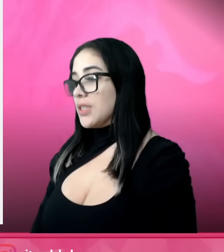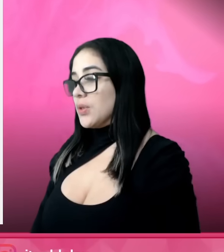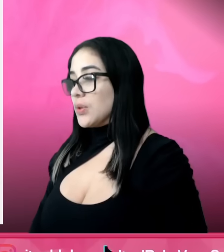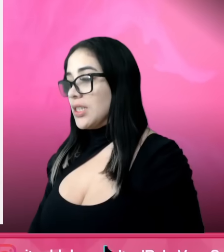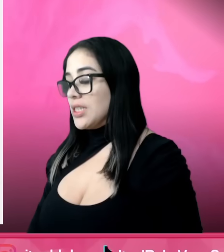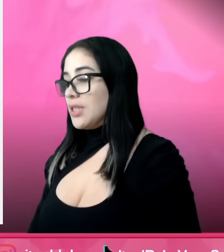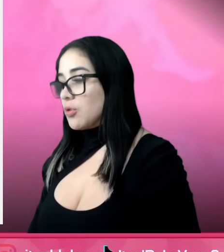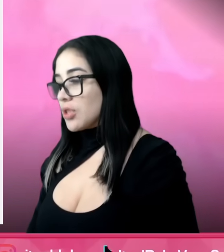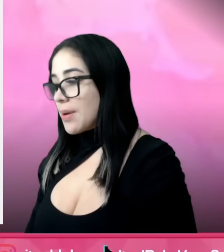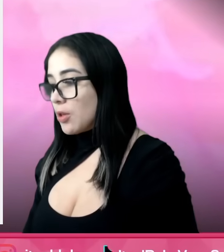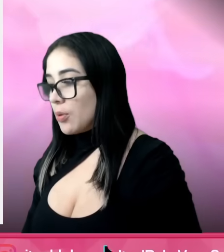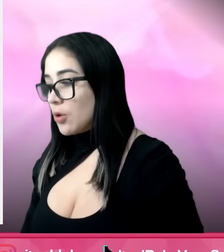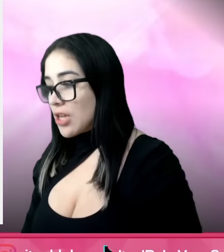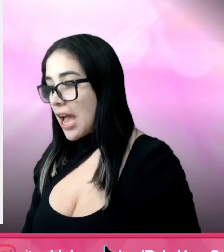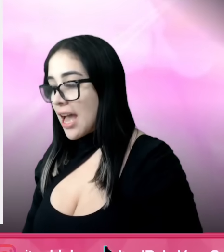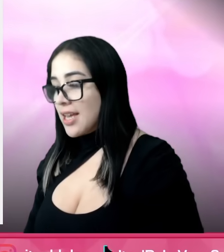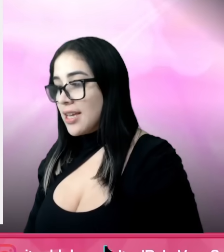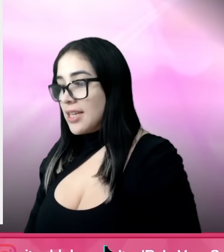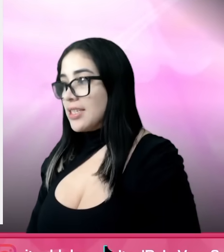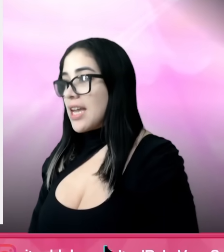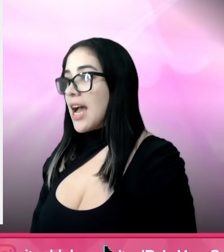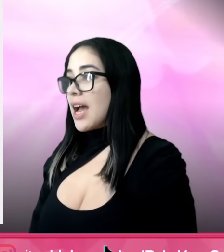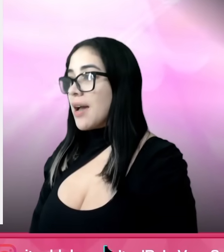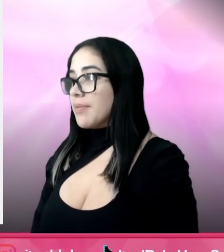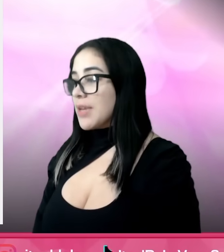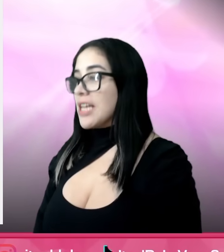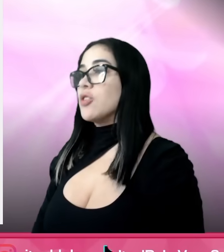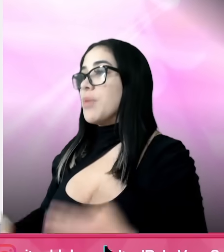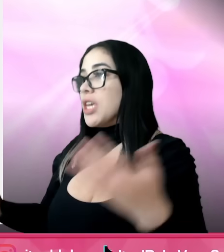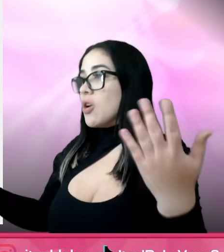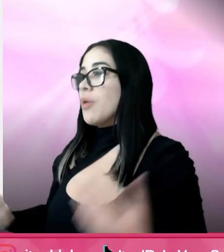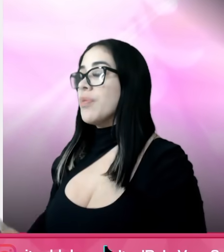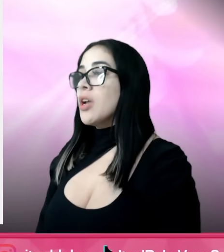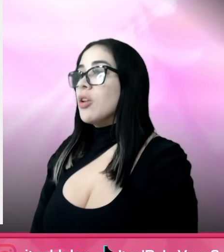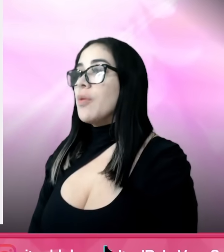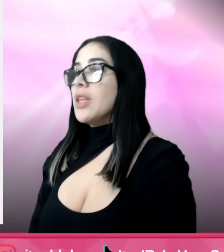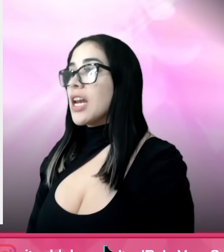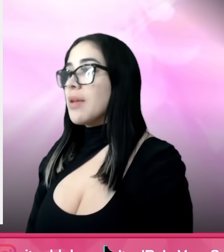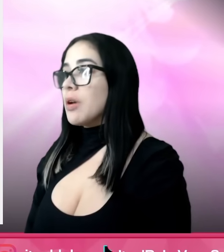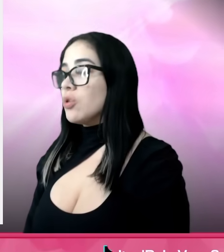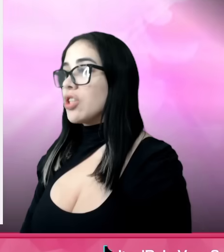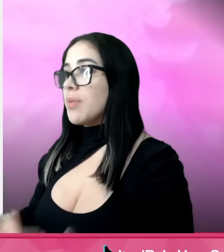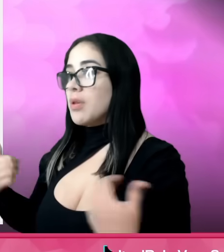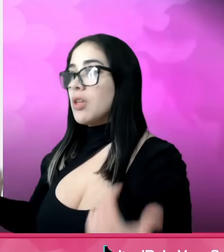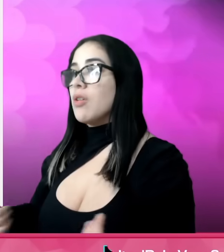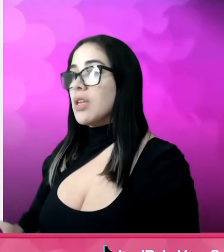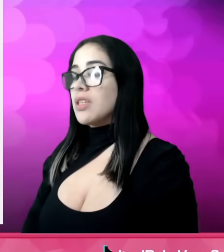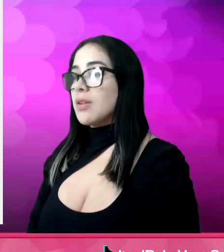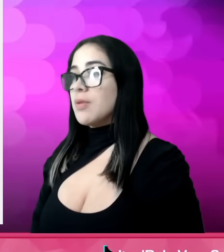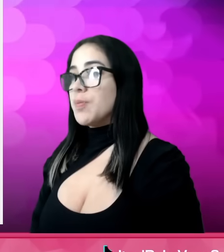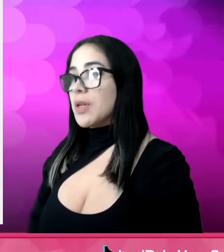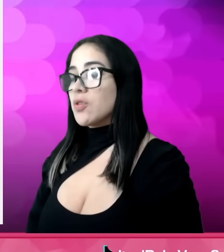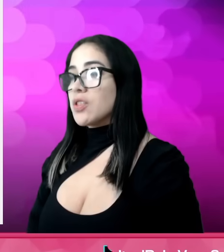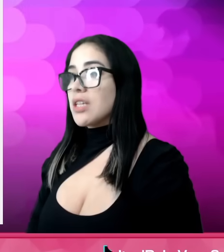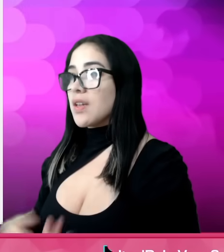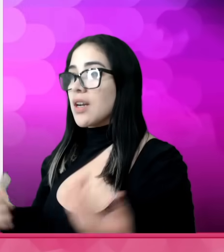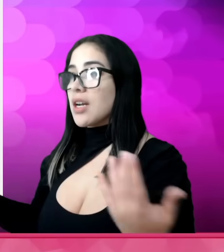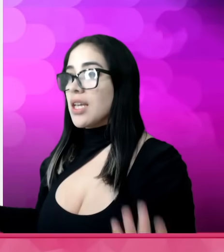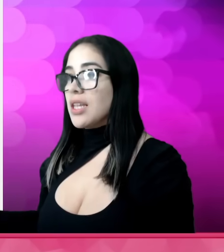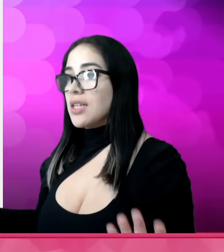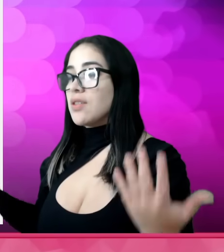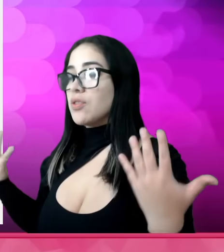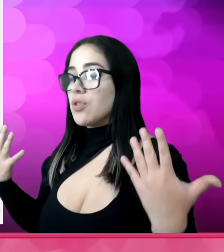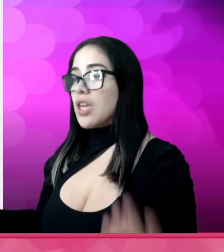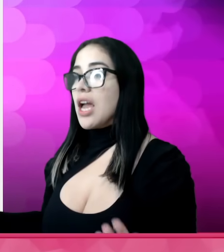hermoso preciosísimo sábado bueno ya ya es domingo no olviden darle me gusta mi video No olvides seguir mis preciosas